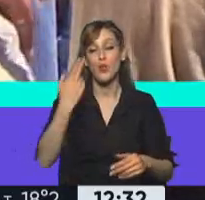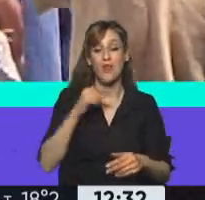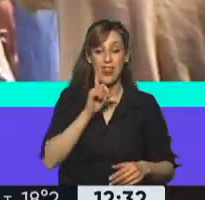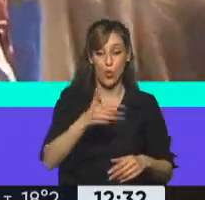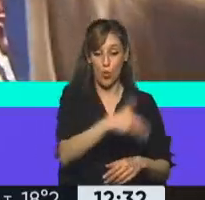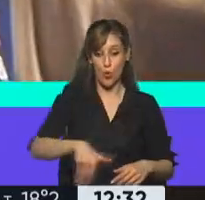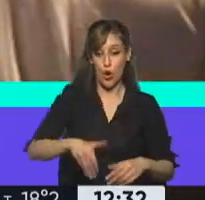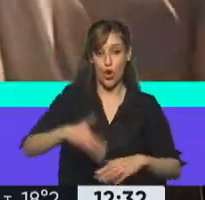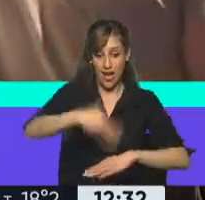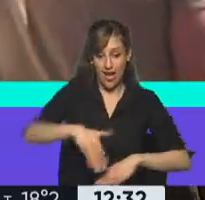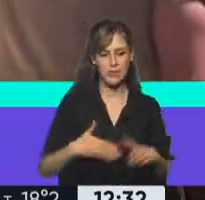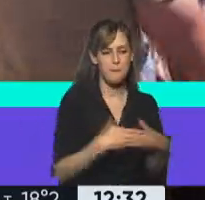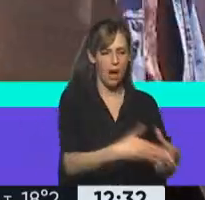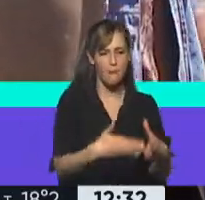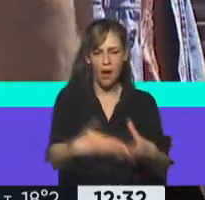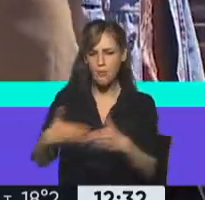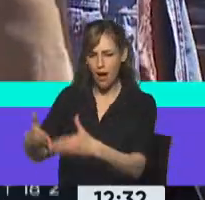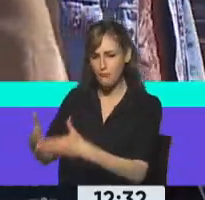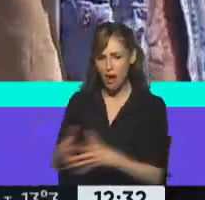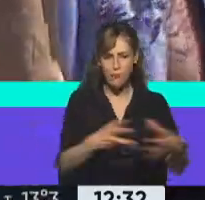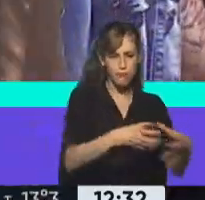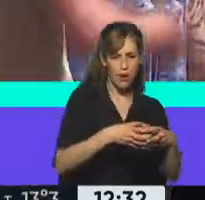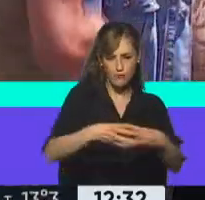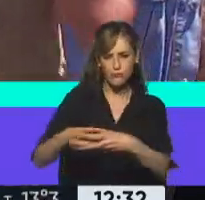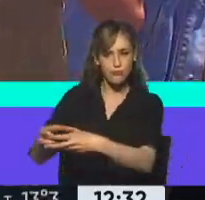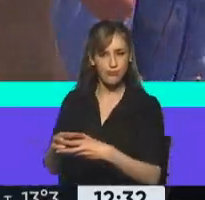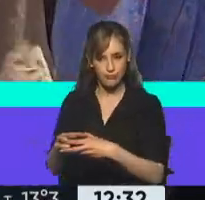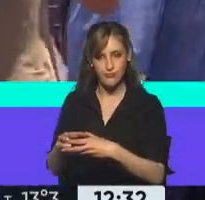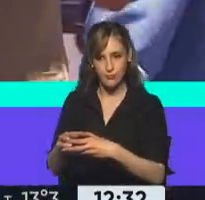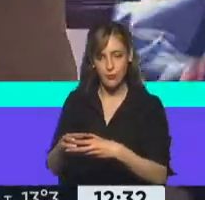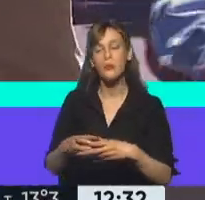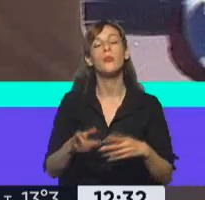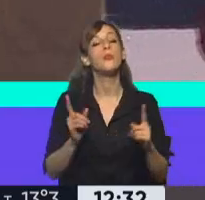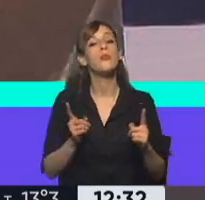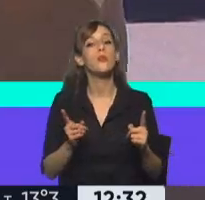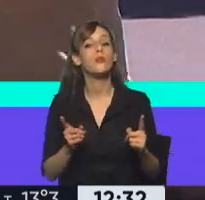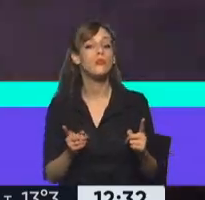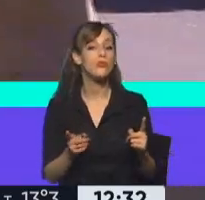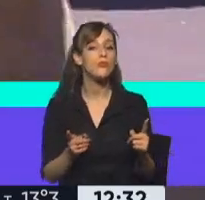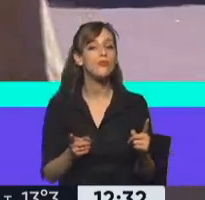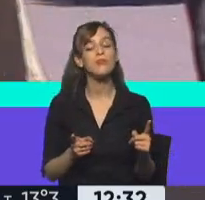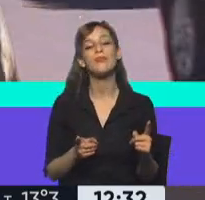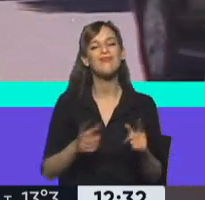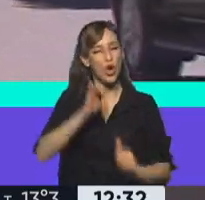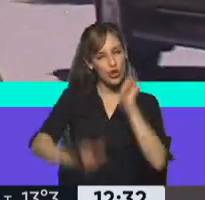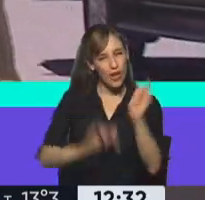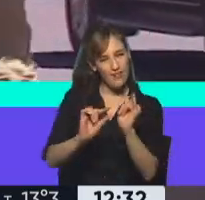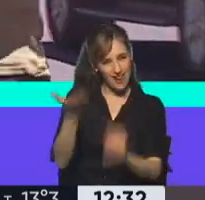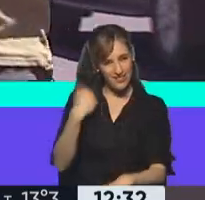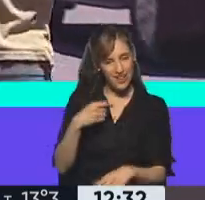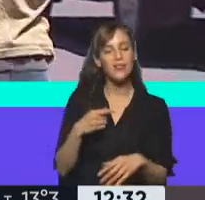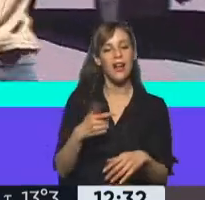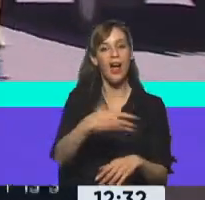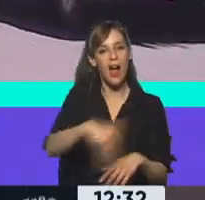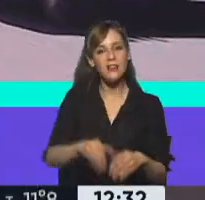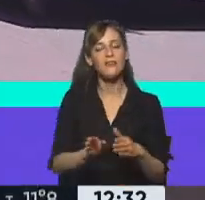julio, para luego sí marchar. Atención, les contaba, la Diagonal Norte